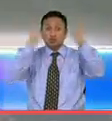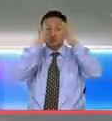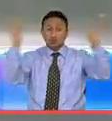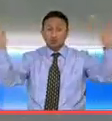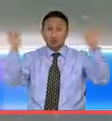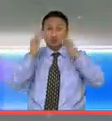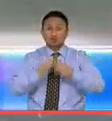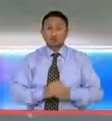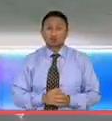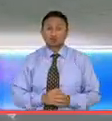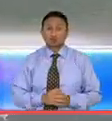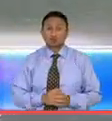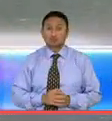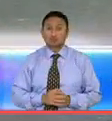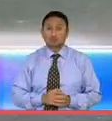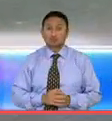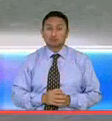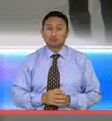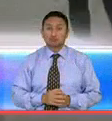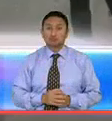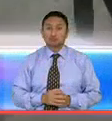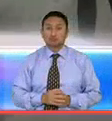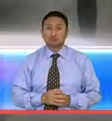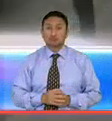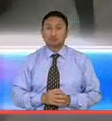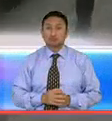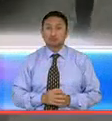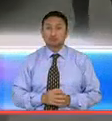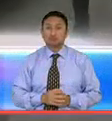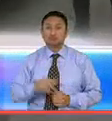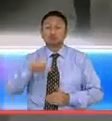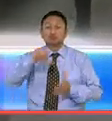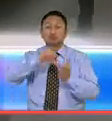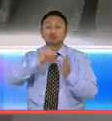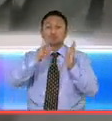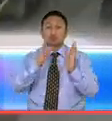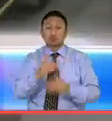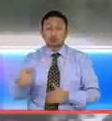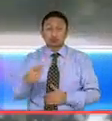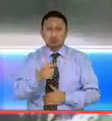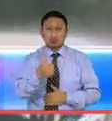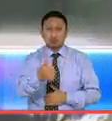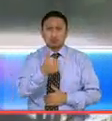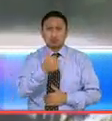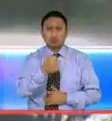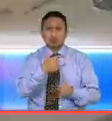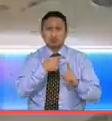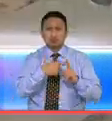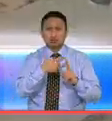de viento y no estemos cerrados en una área. De su lado, la ciudadanía calificó de positivo